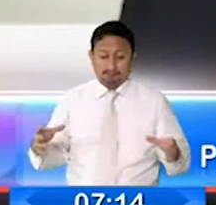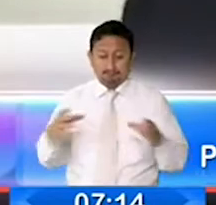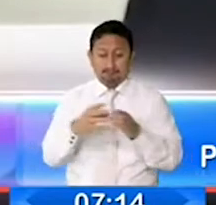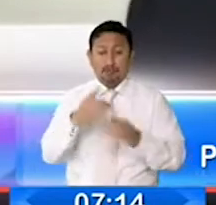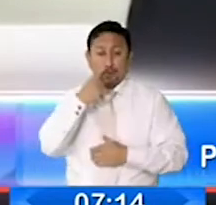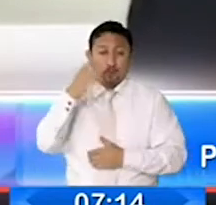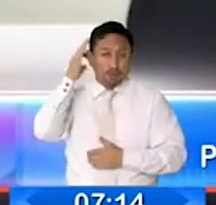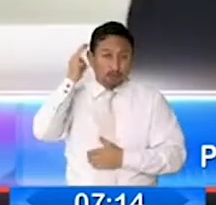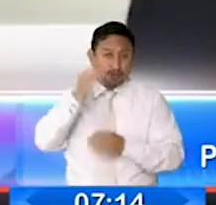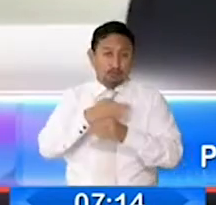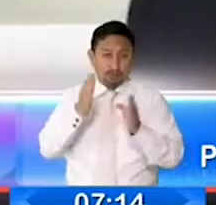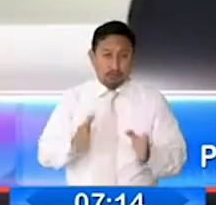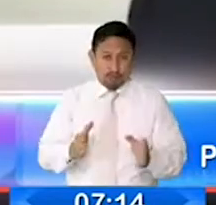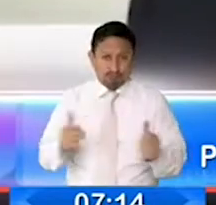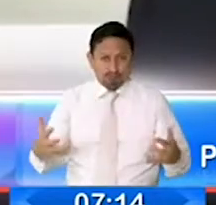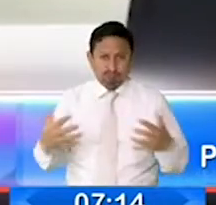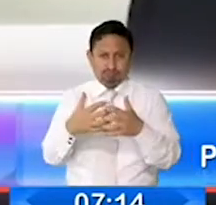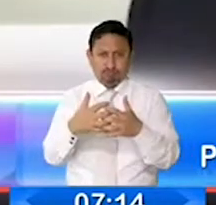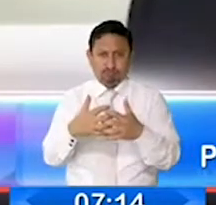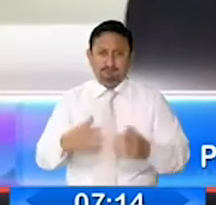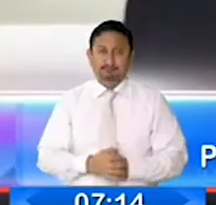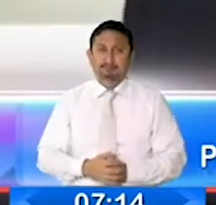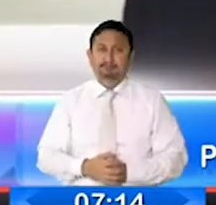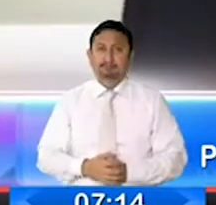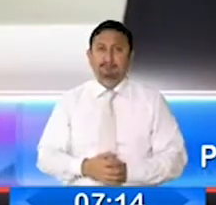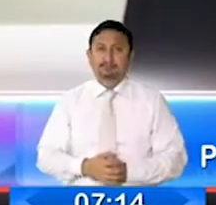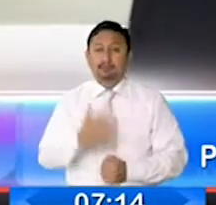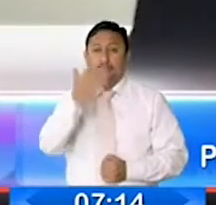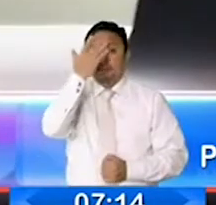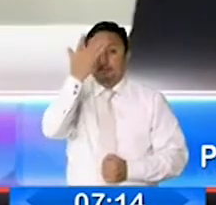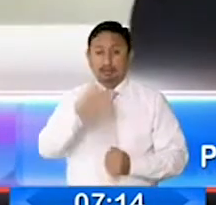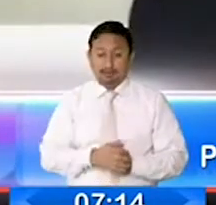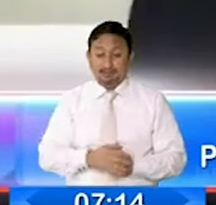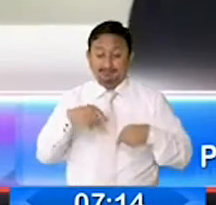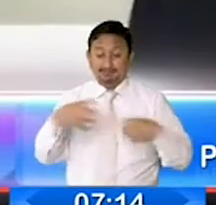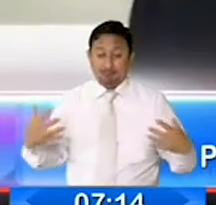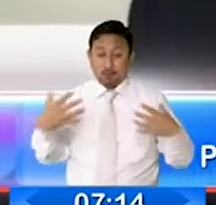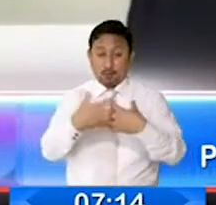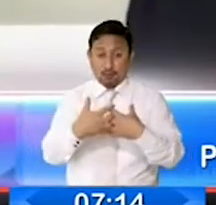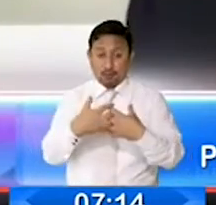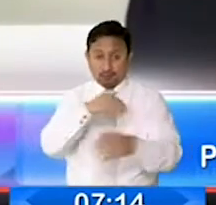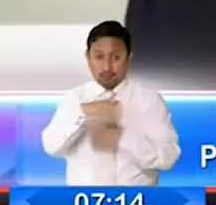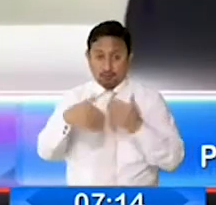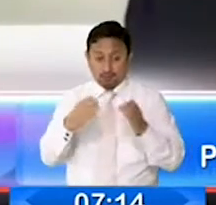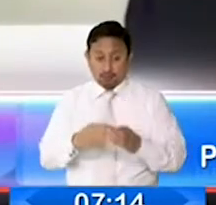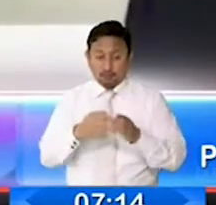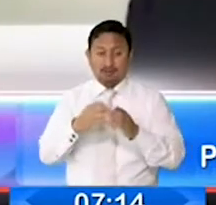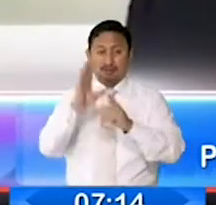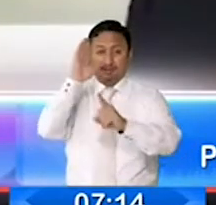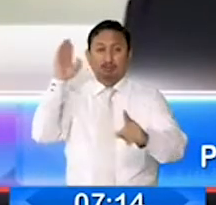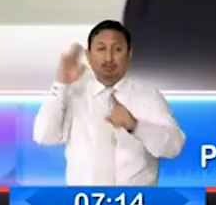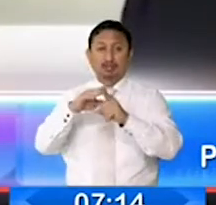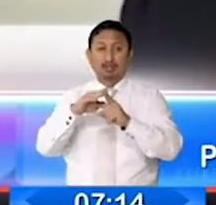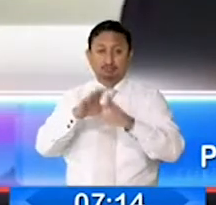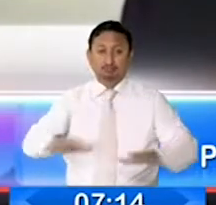las juezas, funcionarios y funcionarias, porque juntos queremos dar un mensaje al